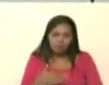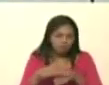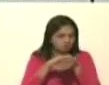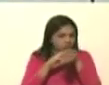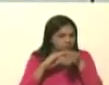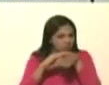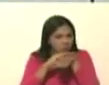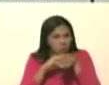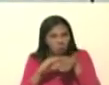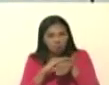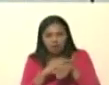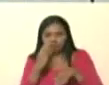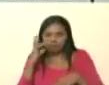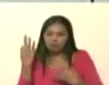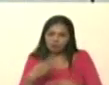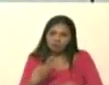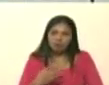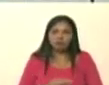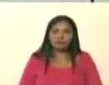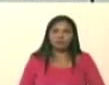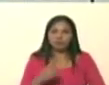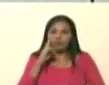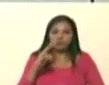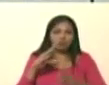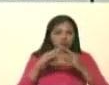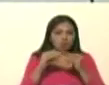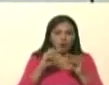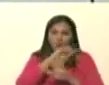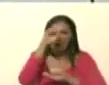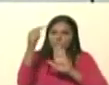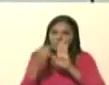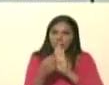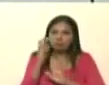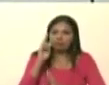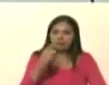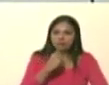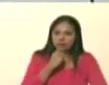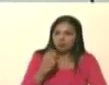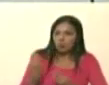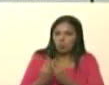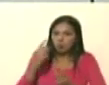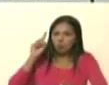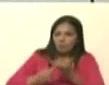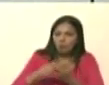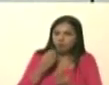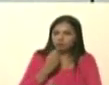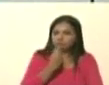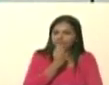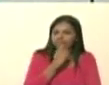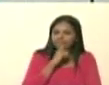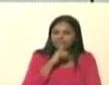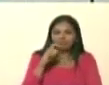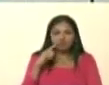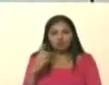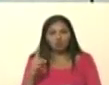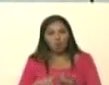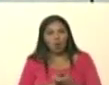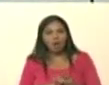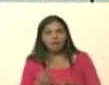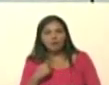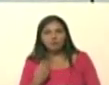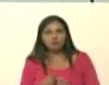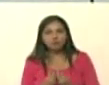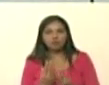solicito excusas he visto toda la serie junto a silvia mi esposa la primera combatiente